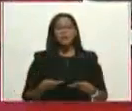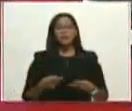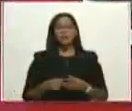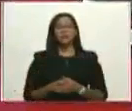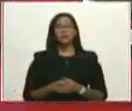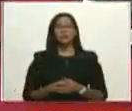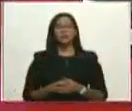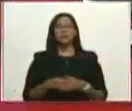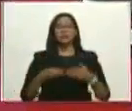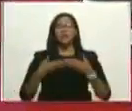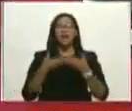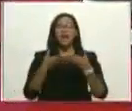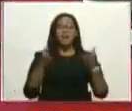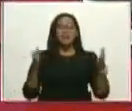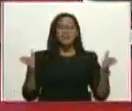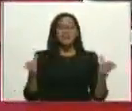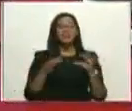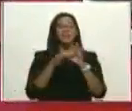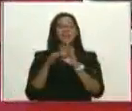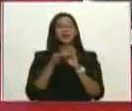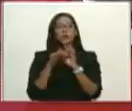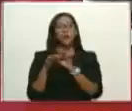A abrir las compuertas de la unión,